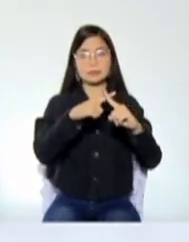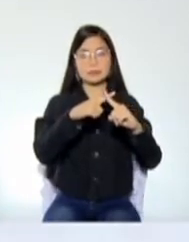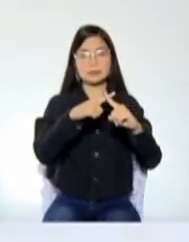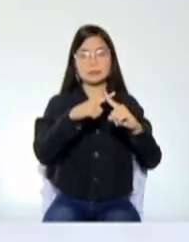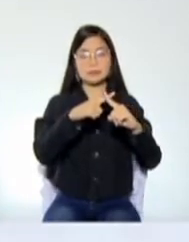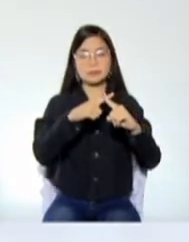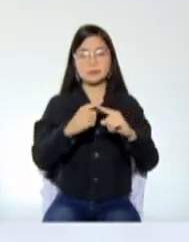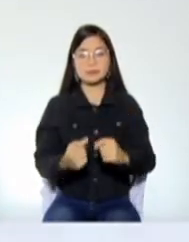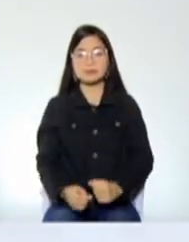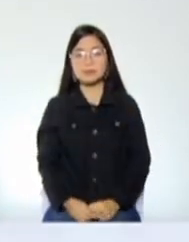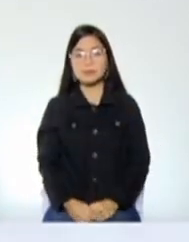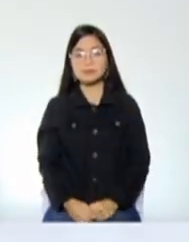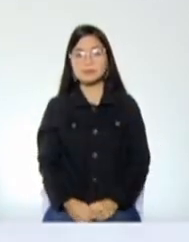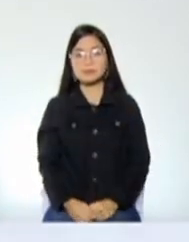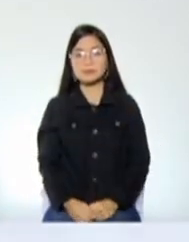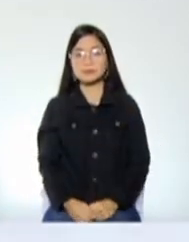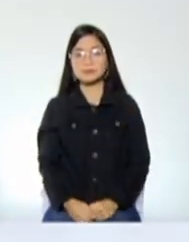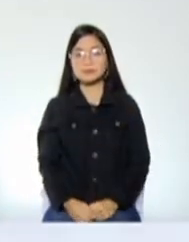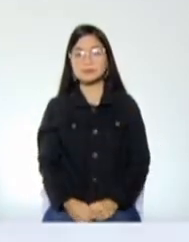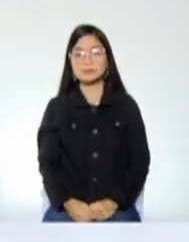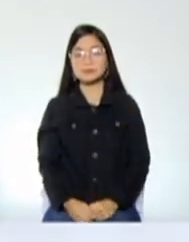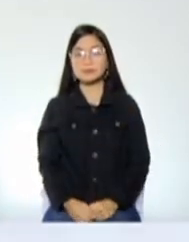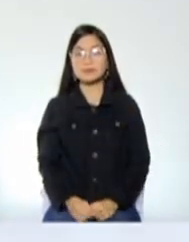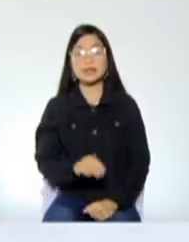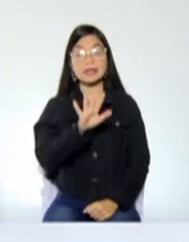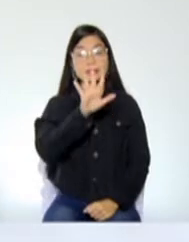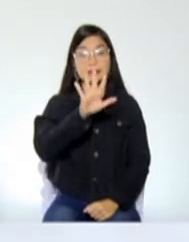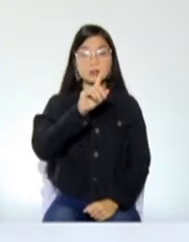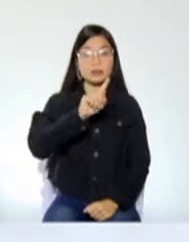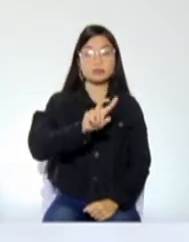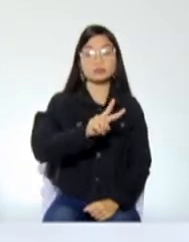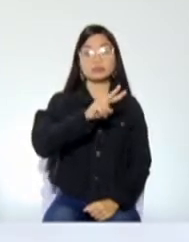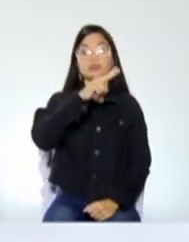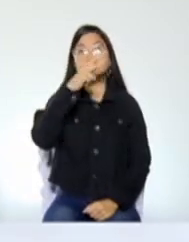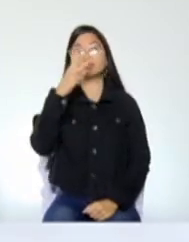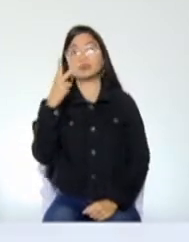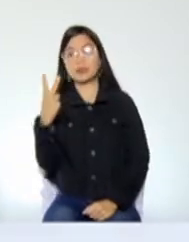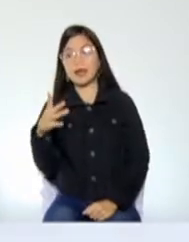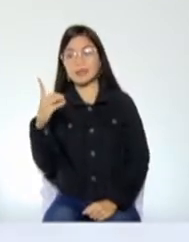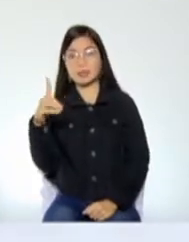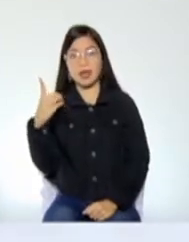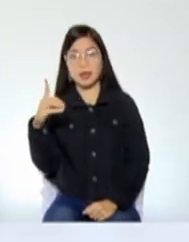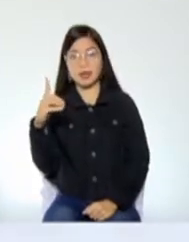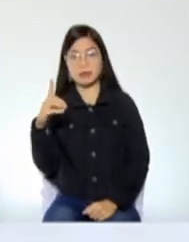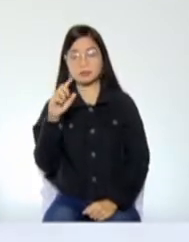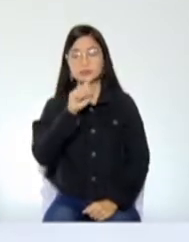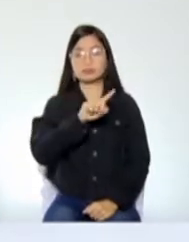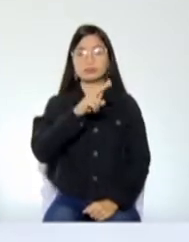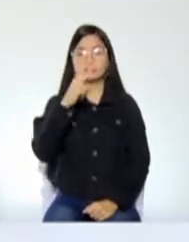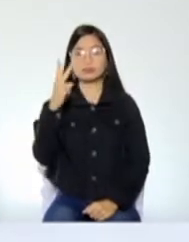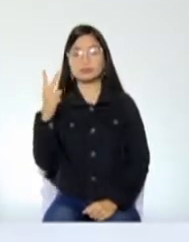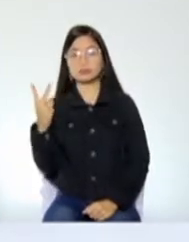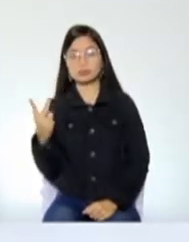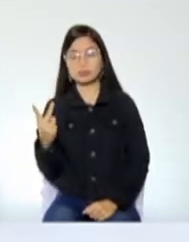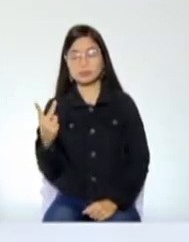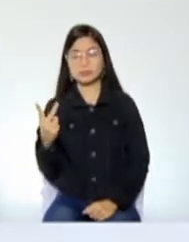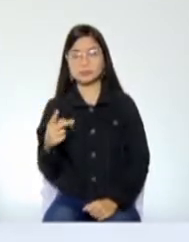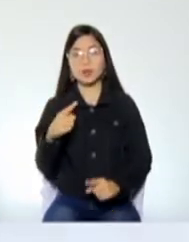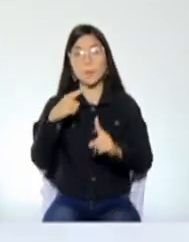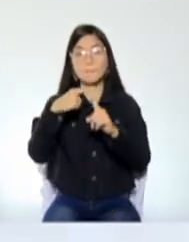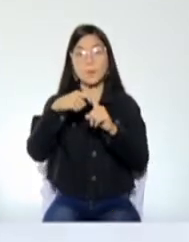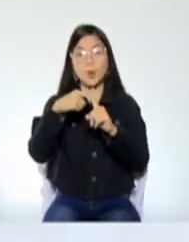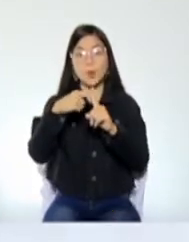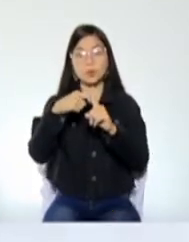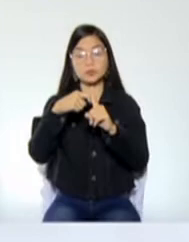mientras que el 5 sí va a moverse al lado derecho. Observamos que es positivo, y al